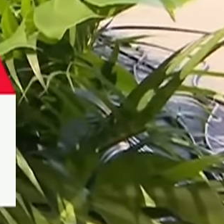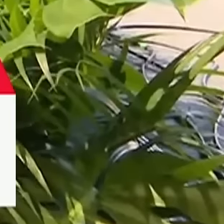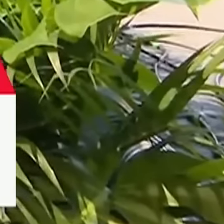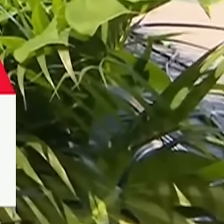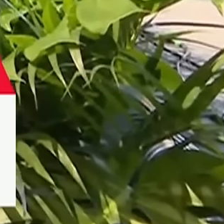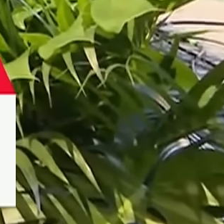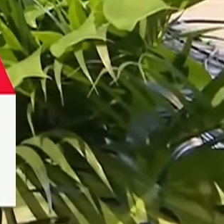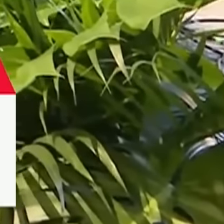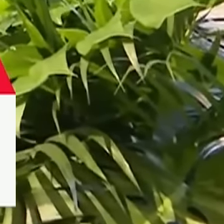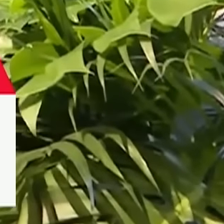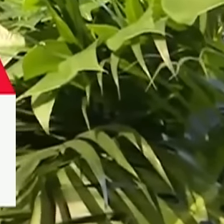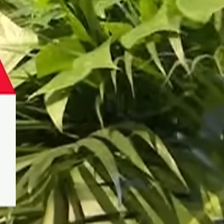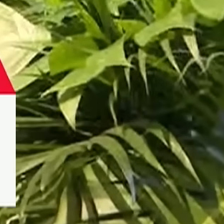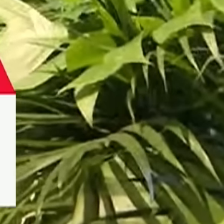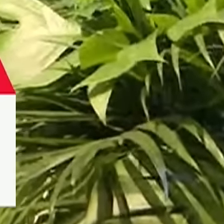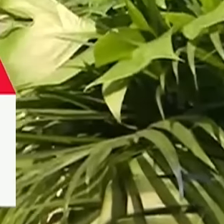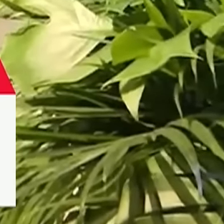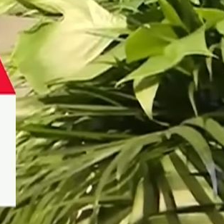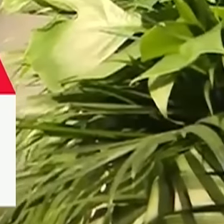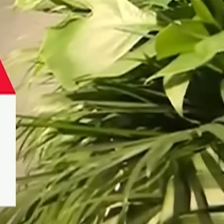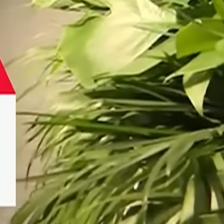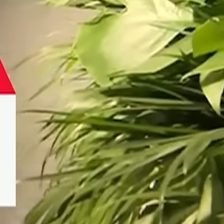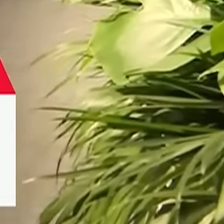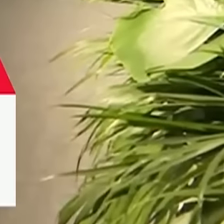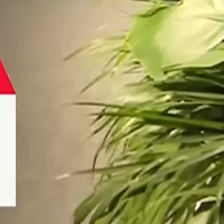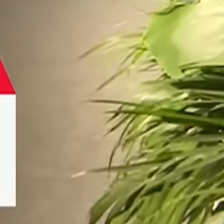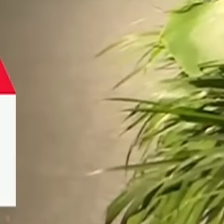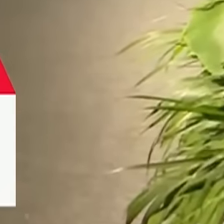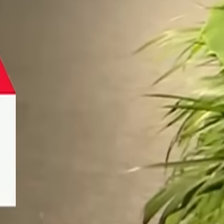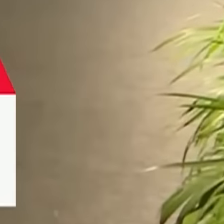venido perdiendo peso en el Producto Bruto Interno,